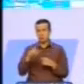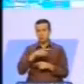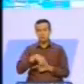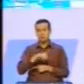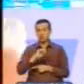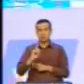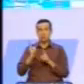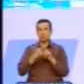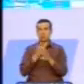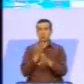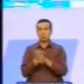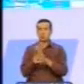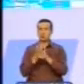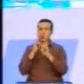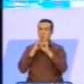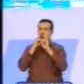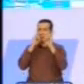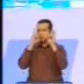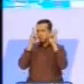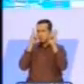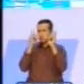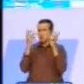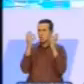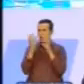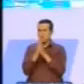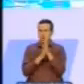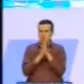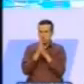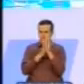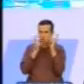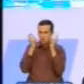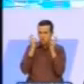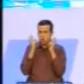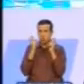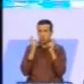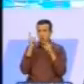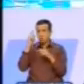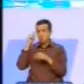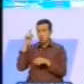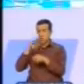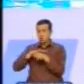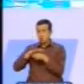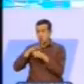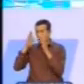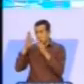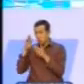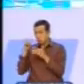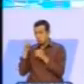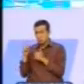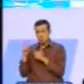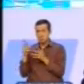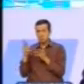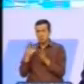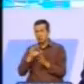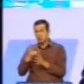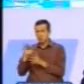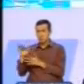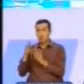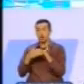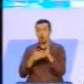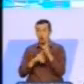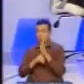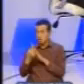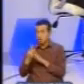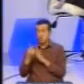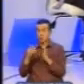con una propuesta neoliberal, una propuesta que no consolida el estado del bien común, que no consolida el modelo de